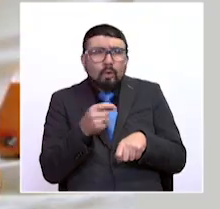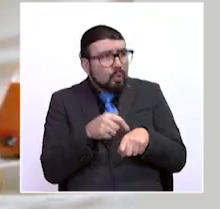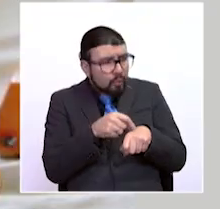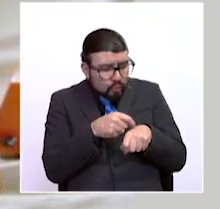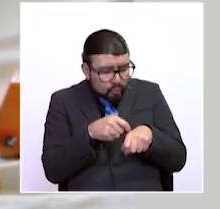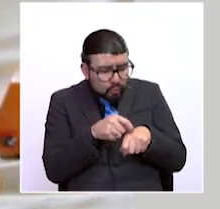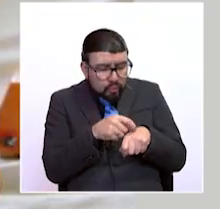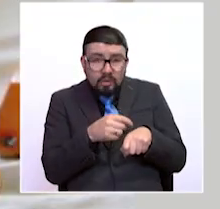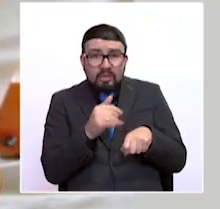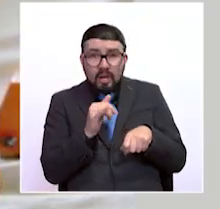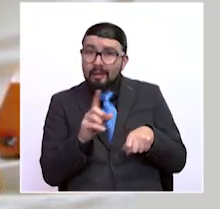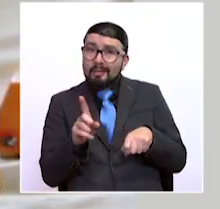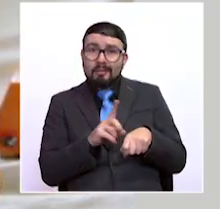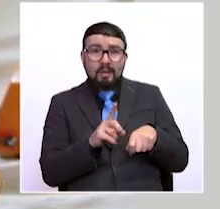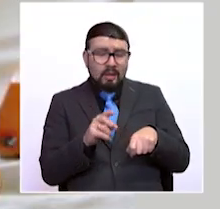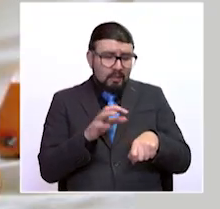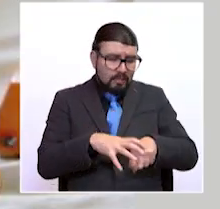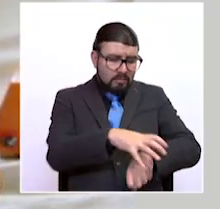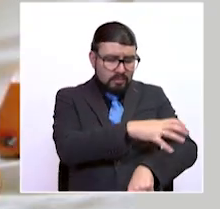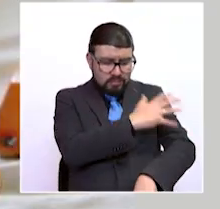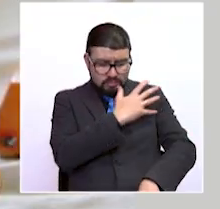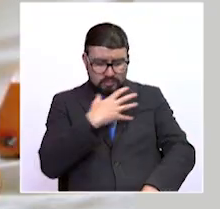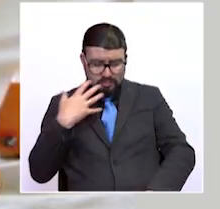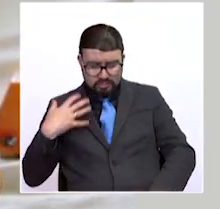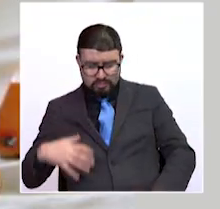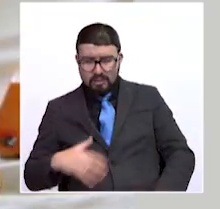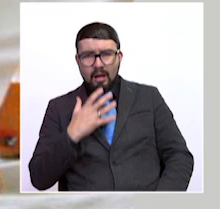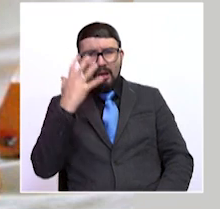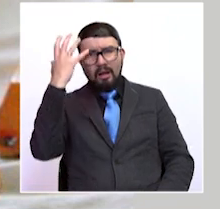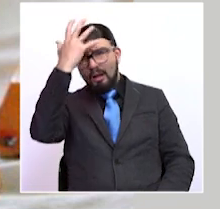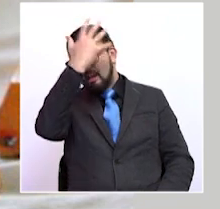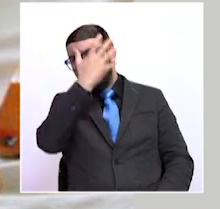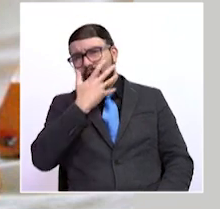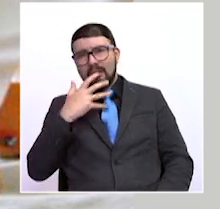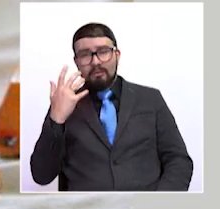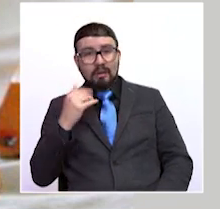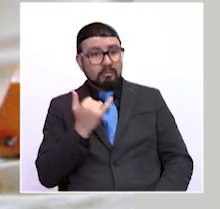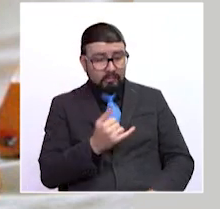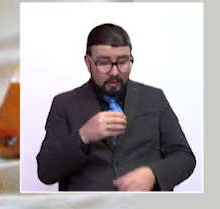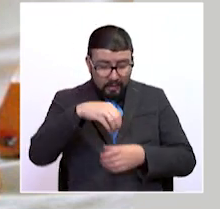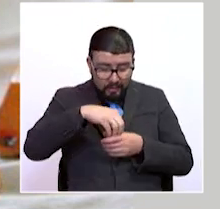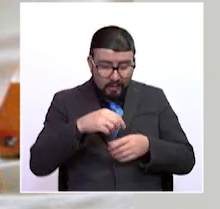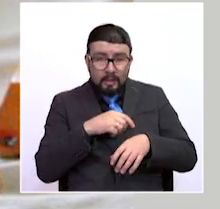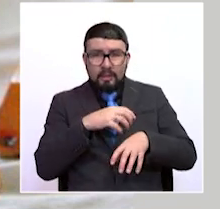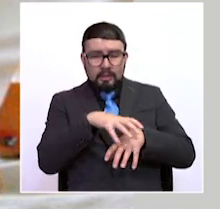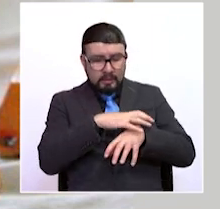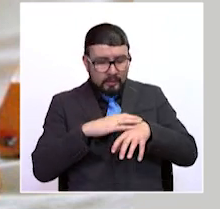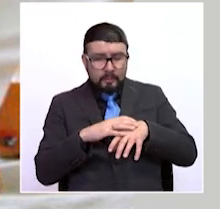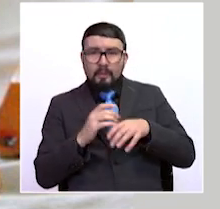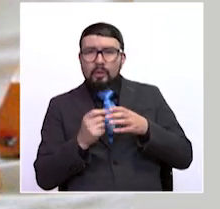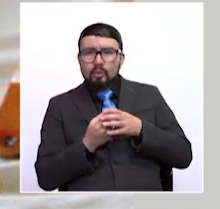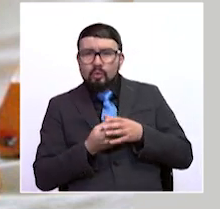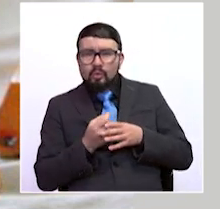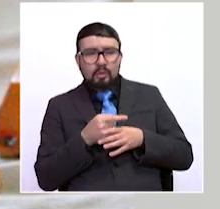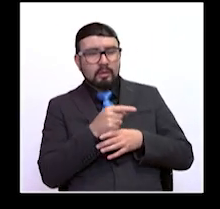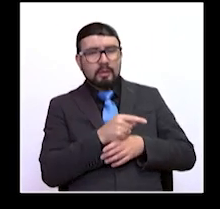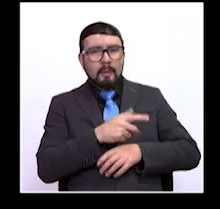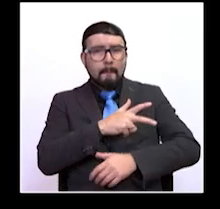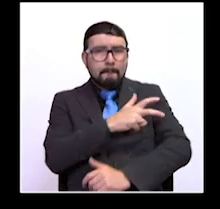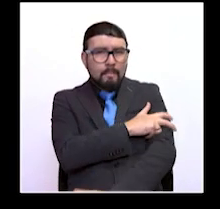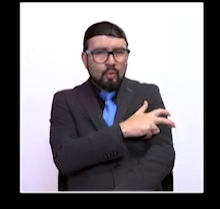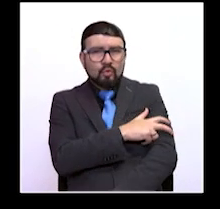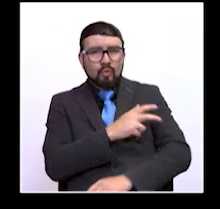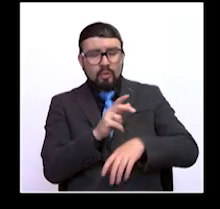persona, sino que comprometen muchas veces el tejido celular subcutáneo, los músculos, los ligamentos y